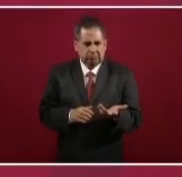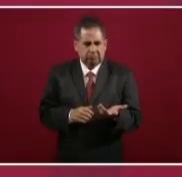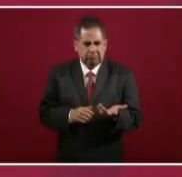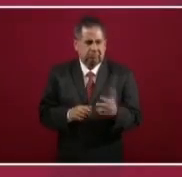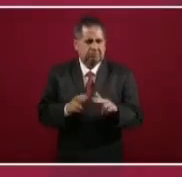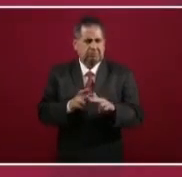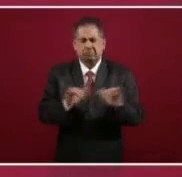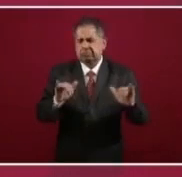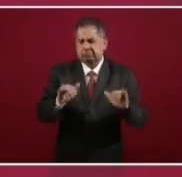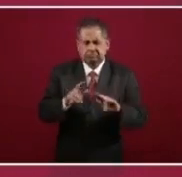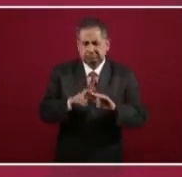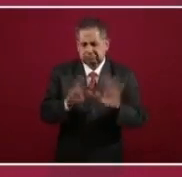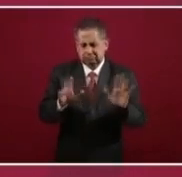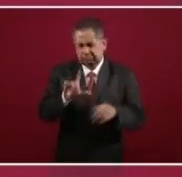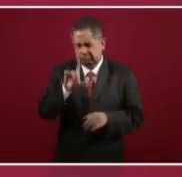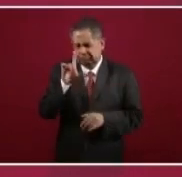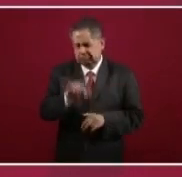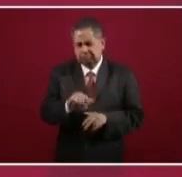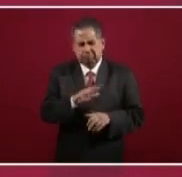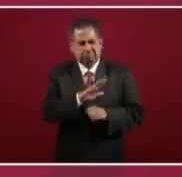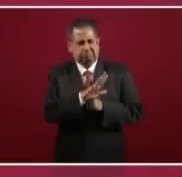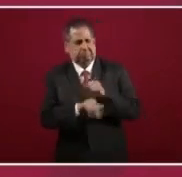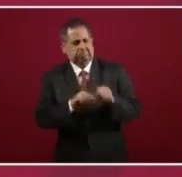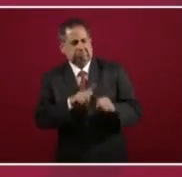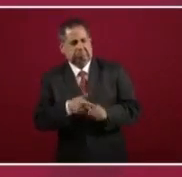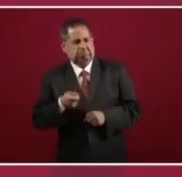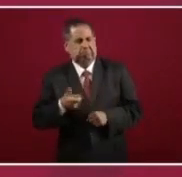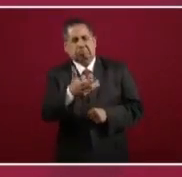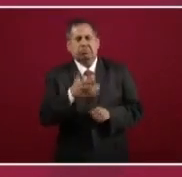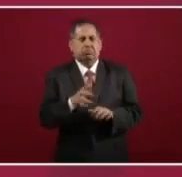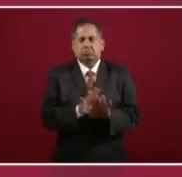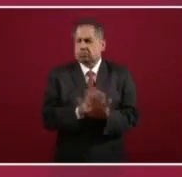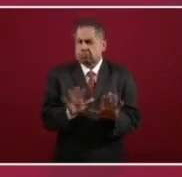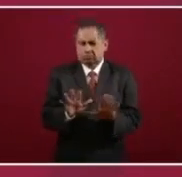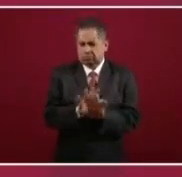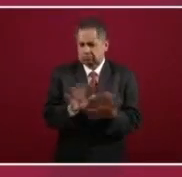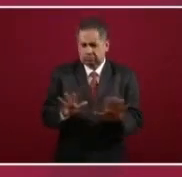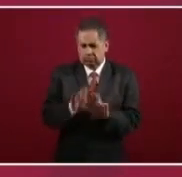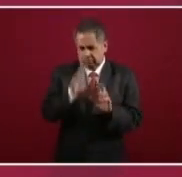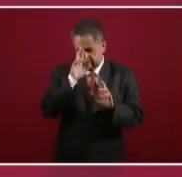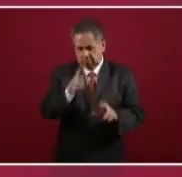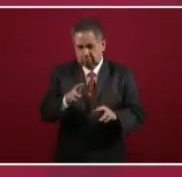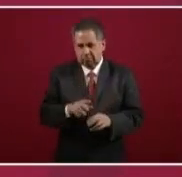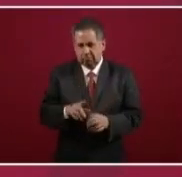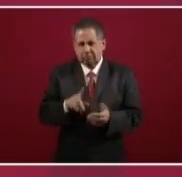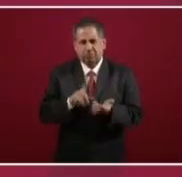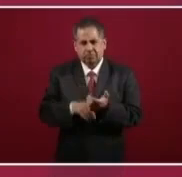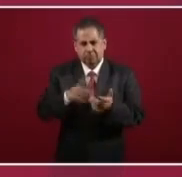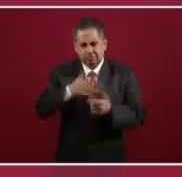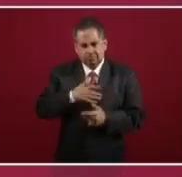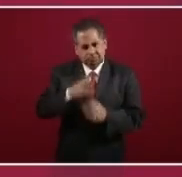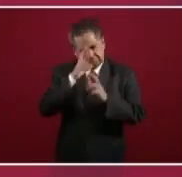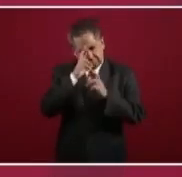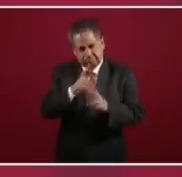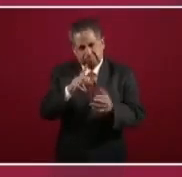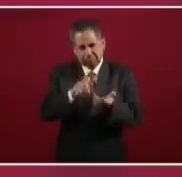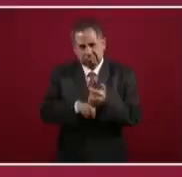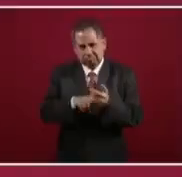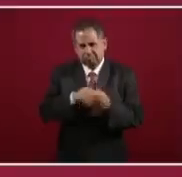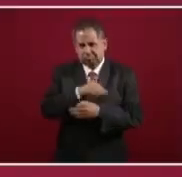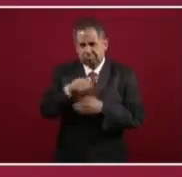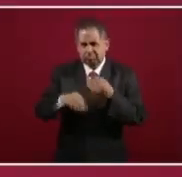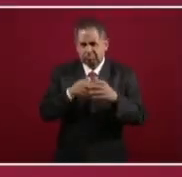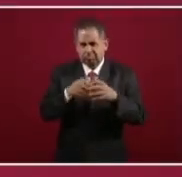ninguno animal y además le tengo hasta el respeto a los